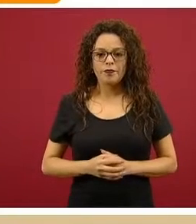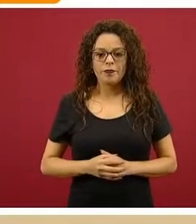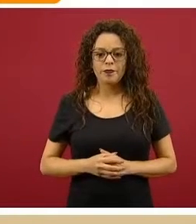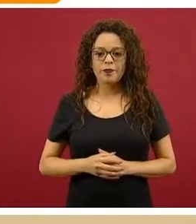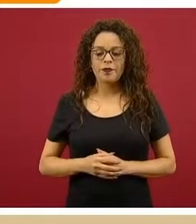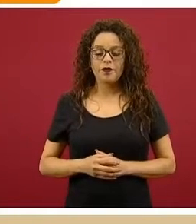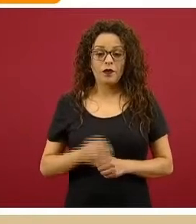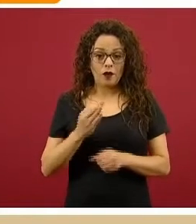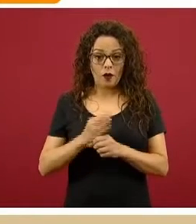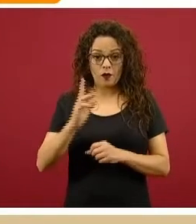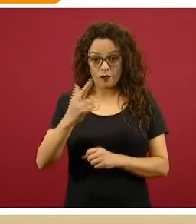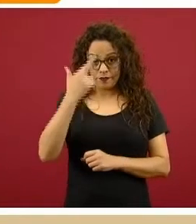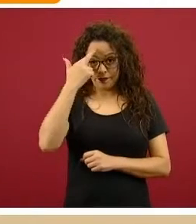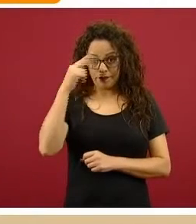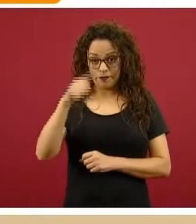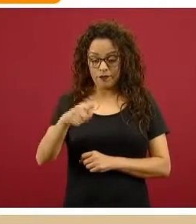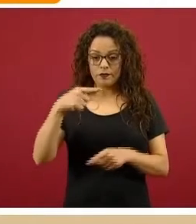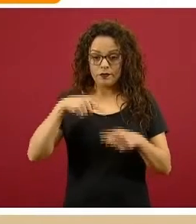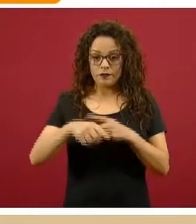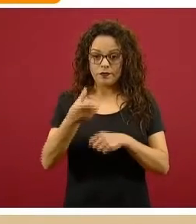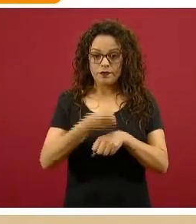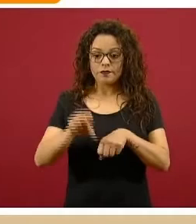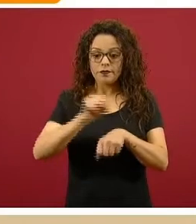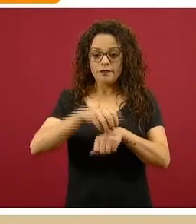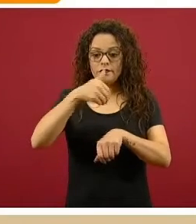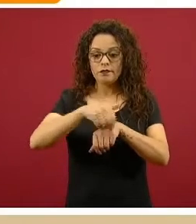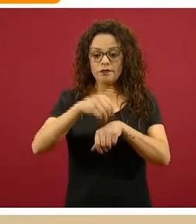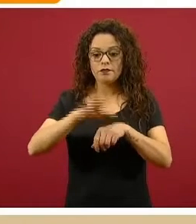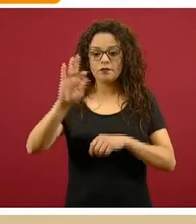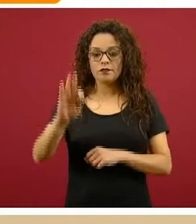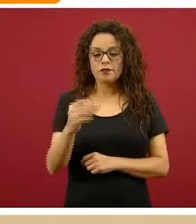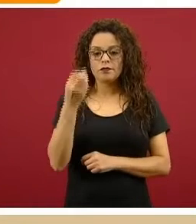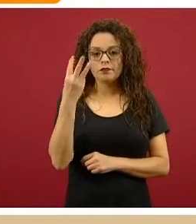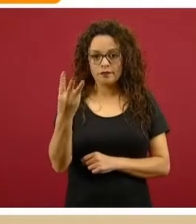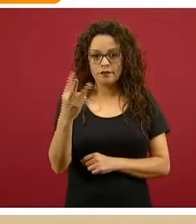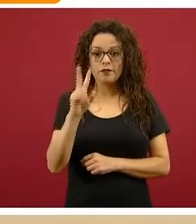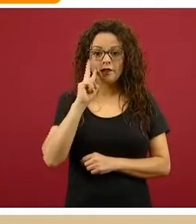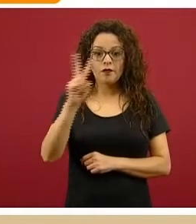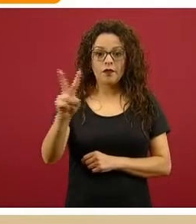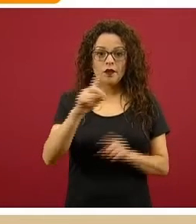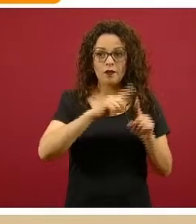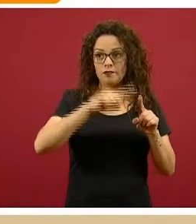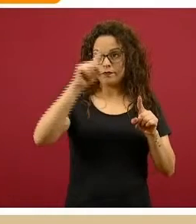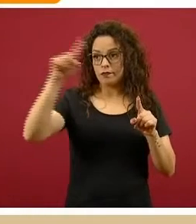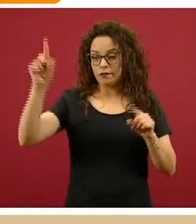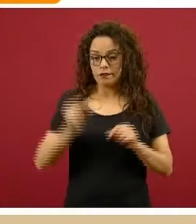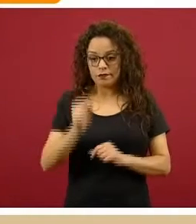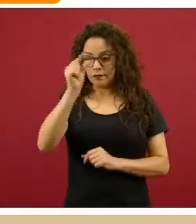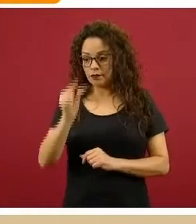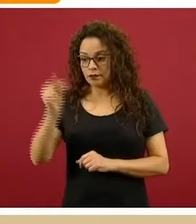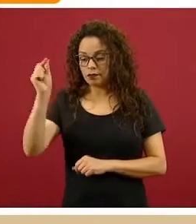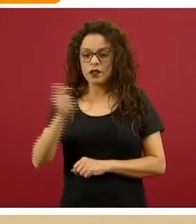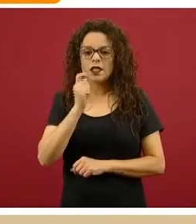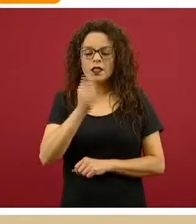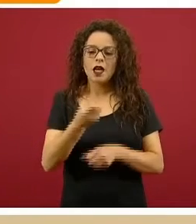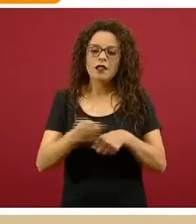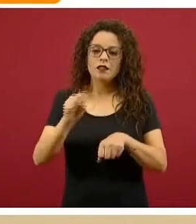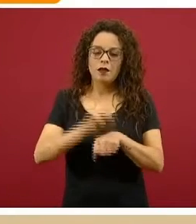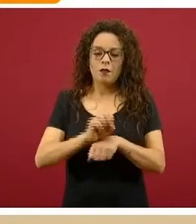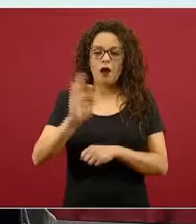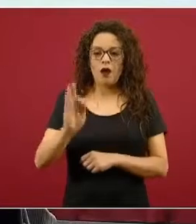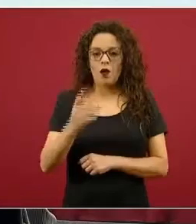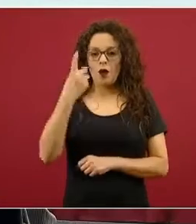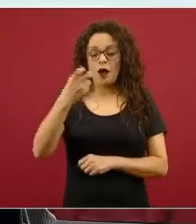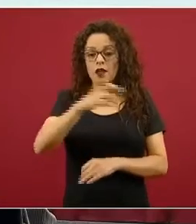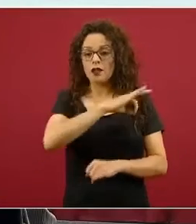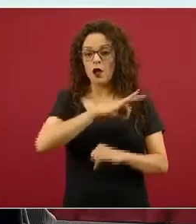hoy estamos empezando la semana 43 y lo que se refleja en la gráfica es la semana 41, la última semana